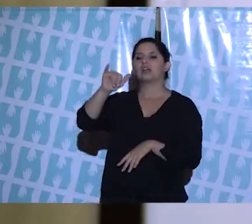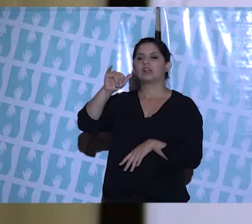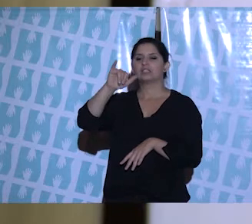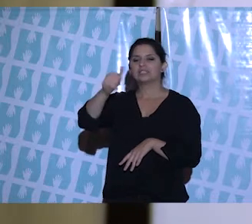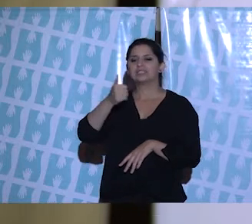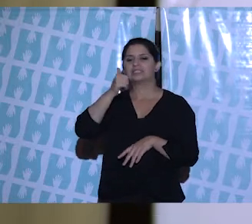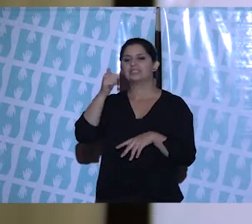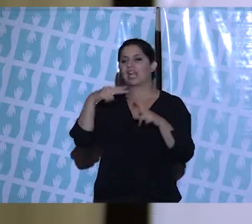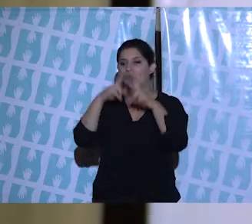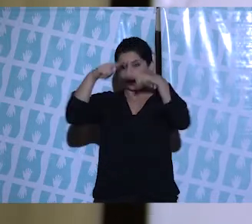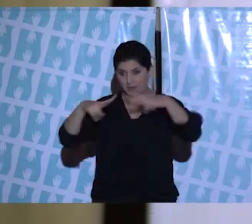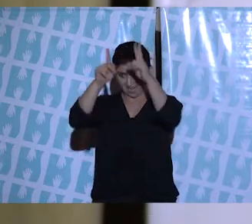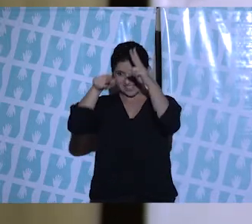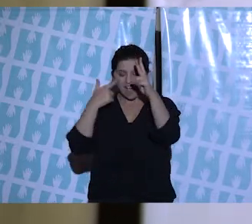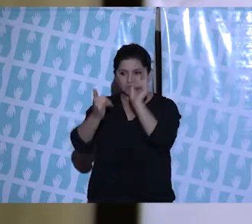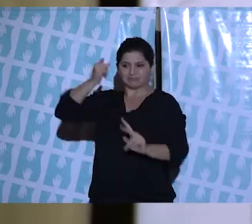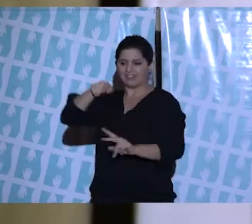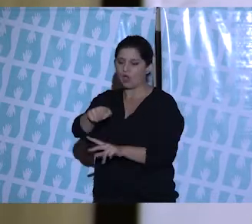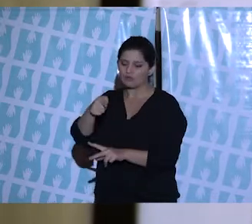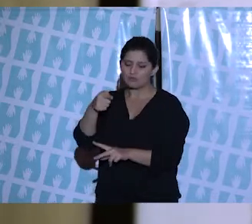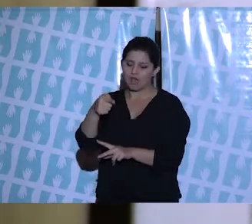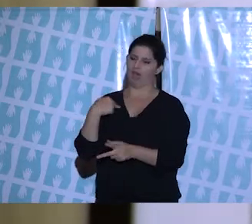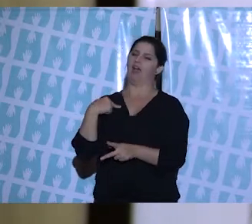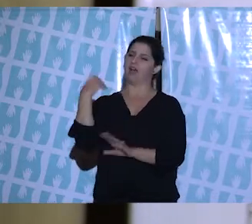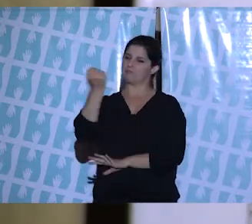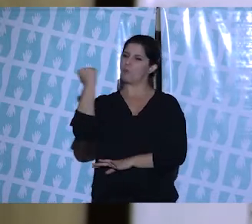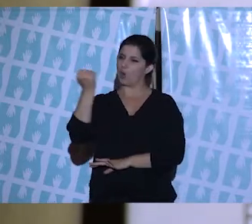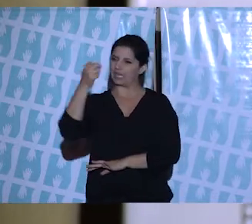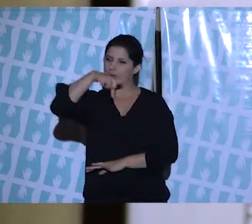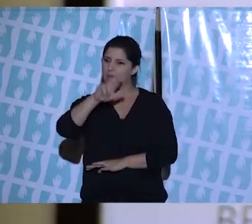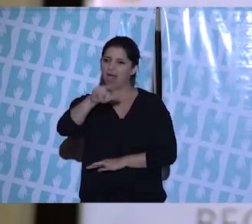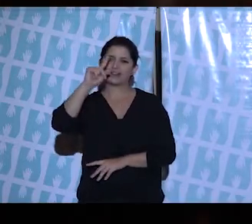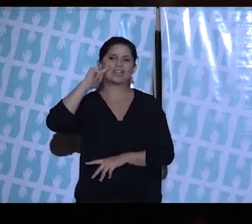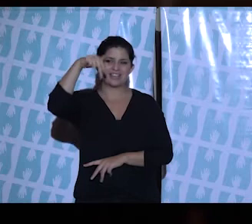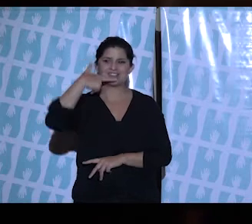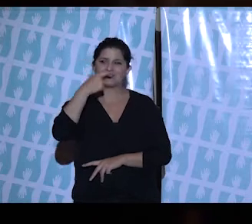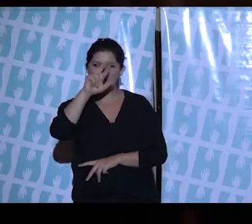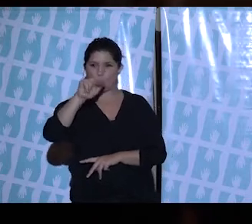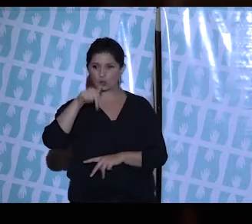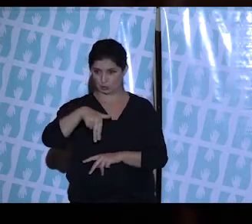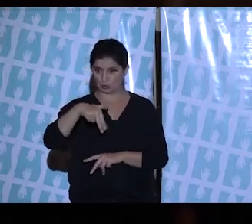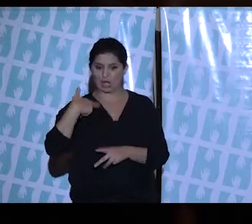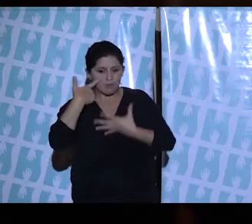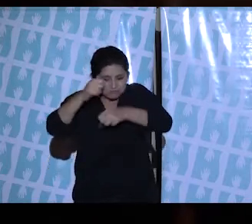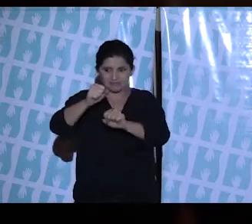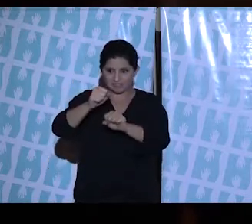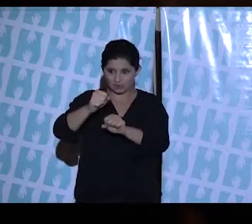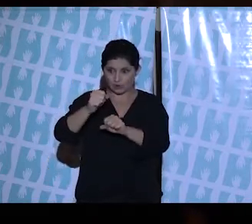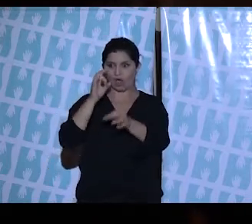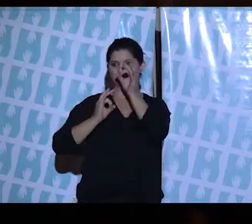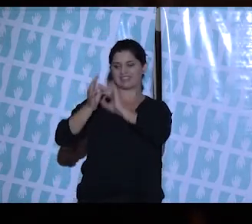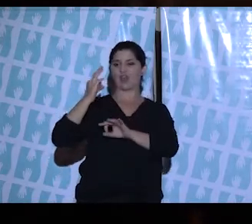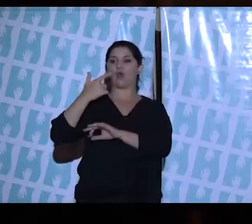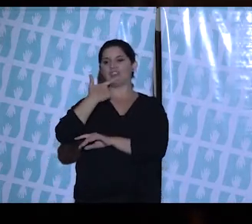de la observación de James Parkinson unos cuantos años antes. Fíjense que de 1817 a fines del